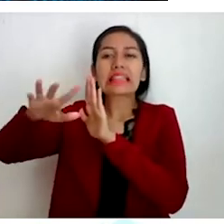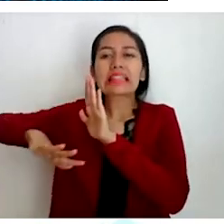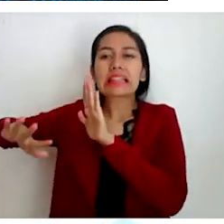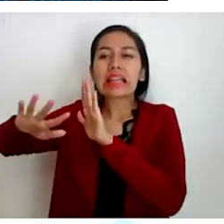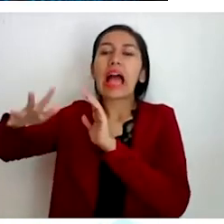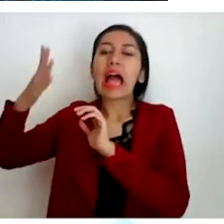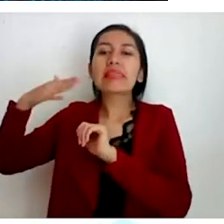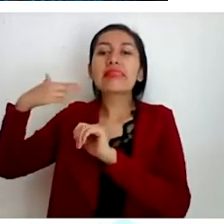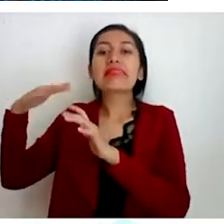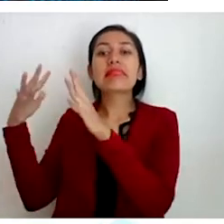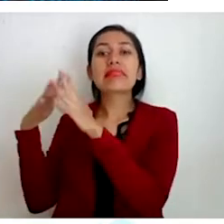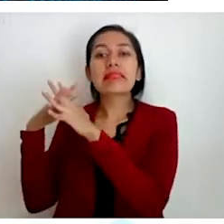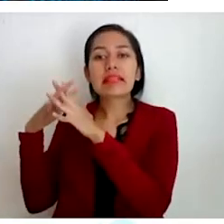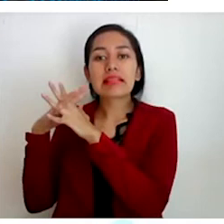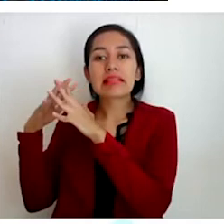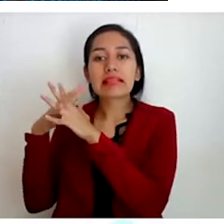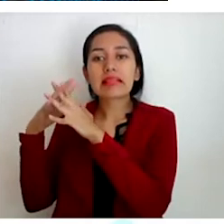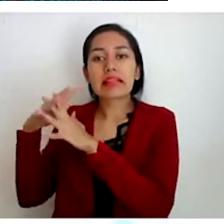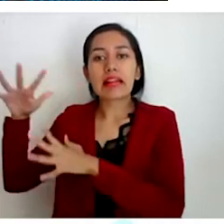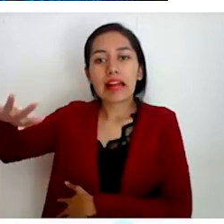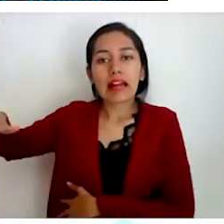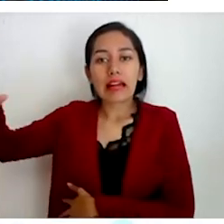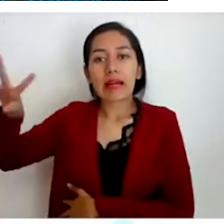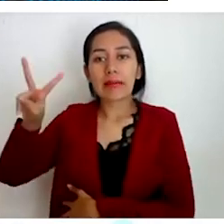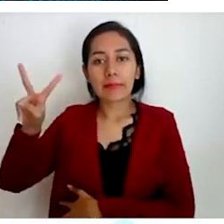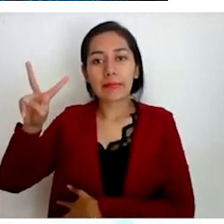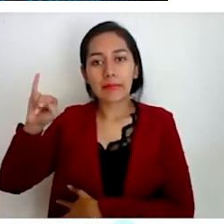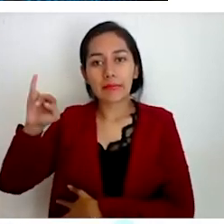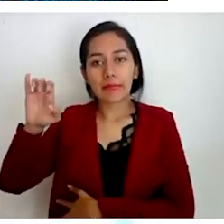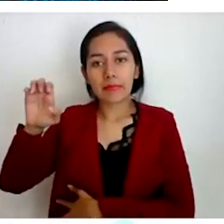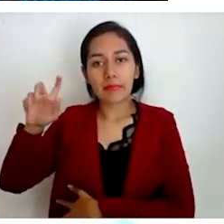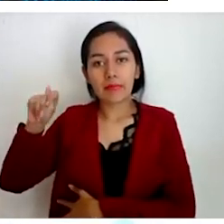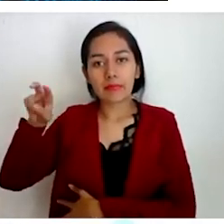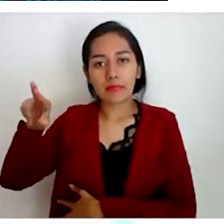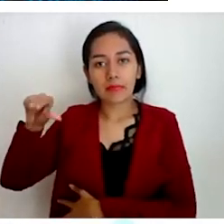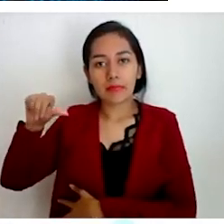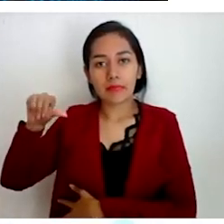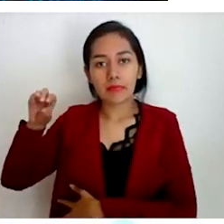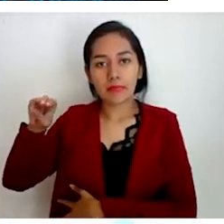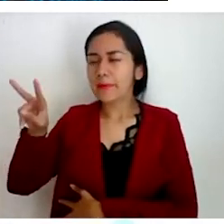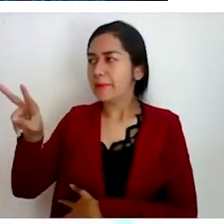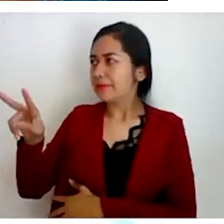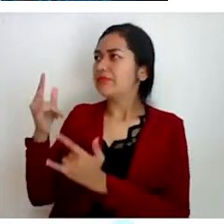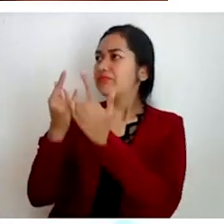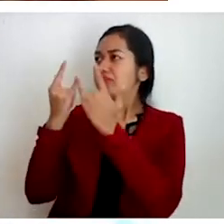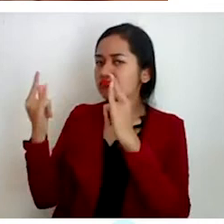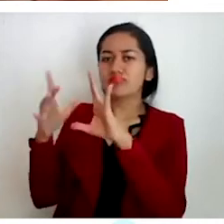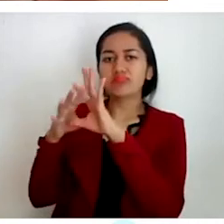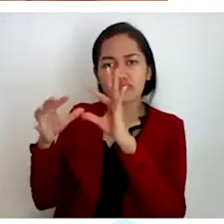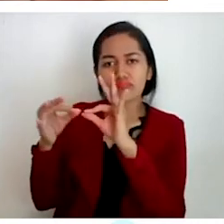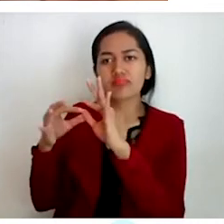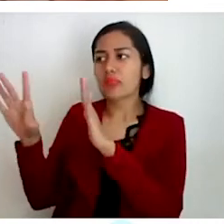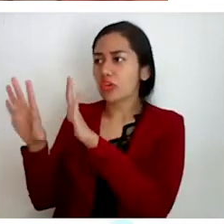de este victorioso soldado frente a la muerte y la destrucción. No sé si